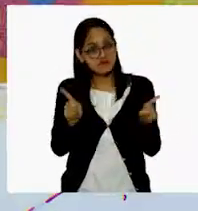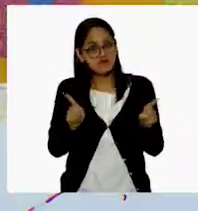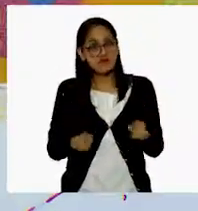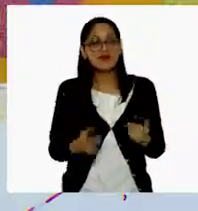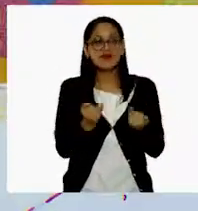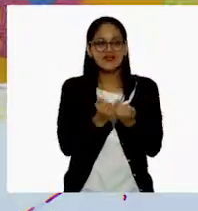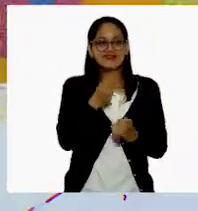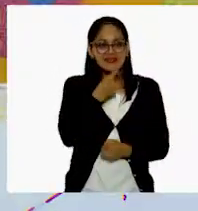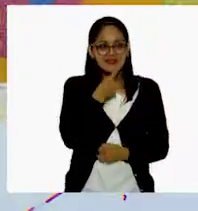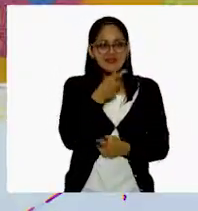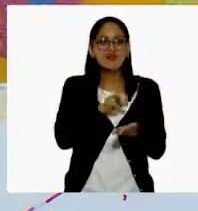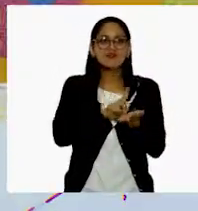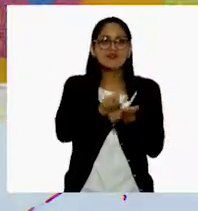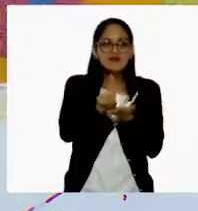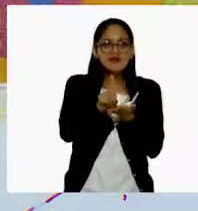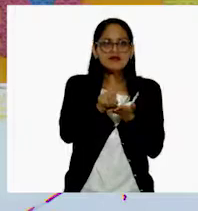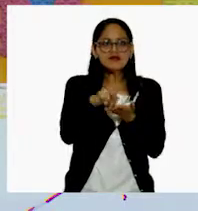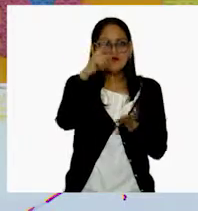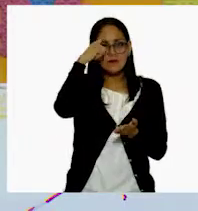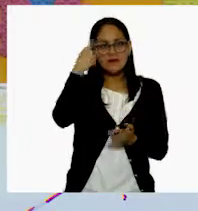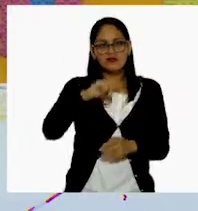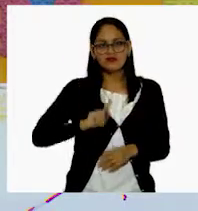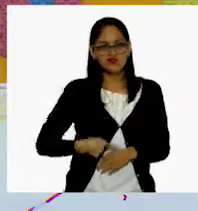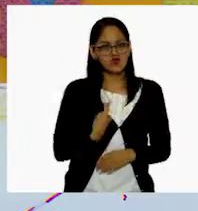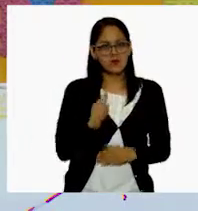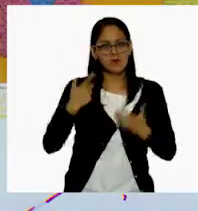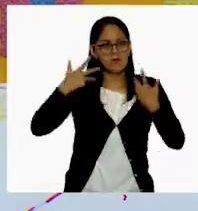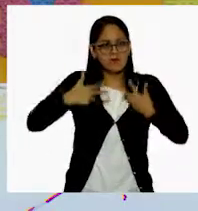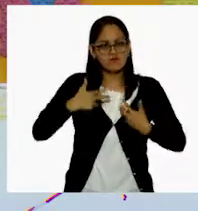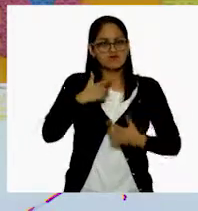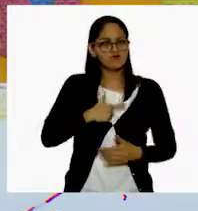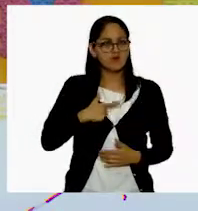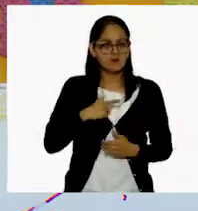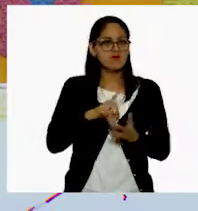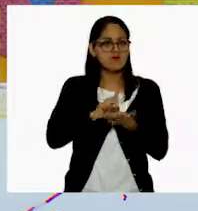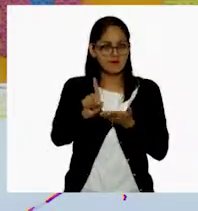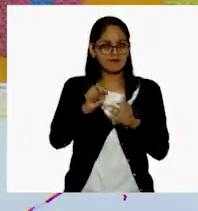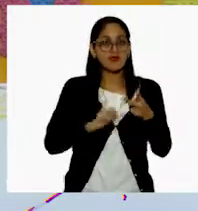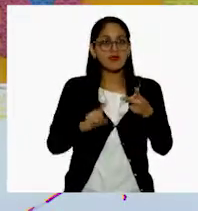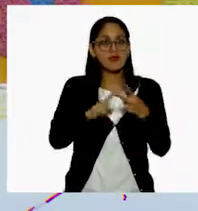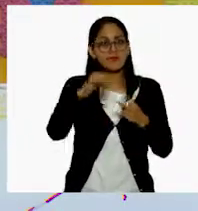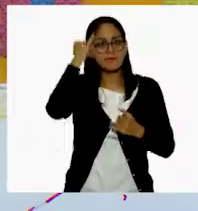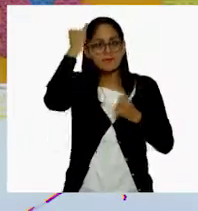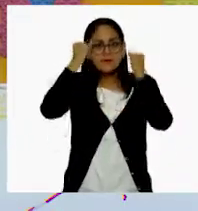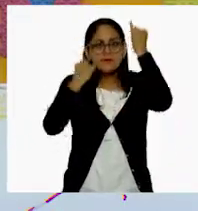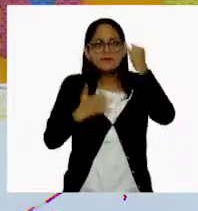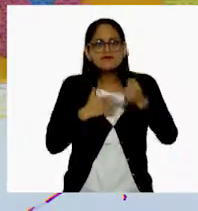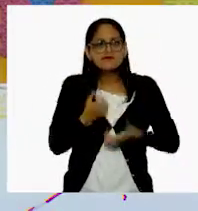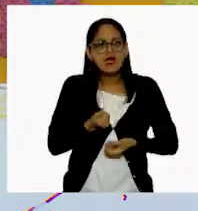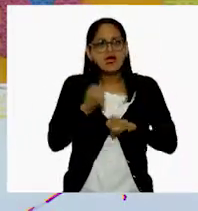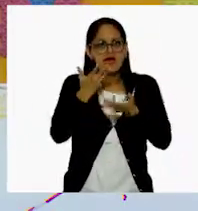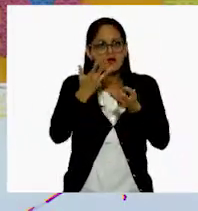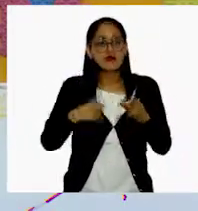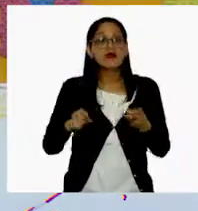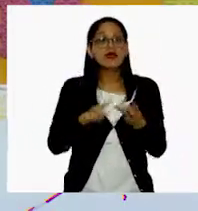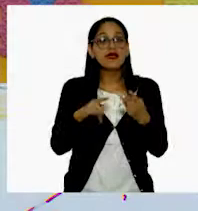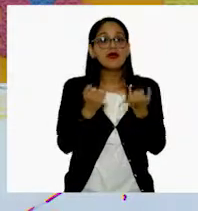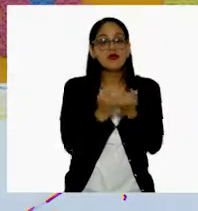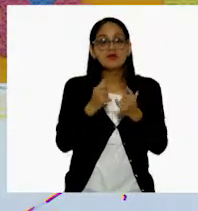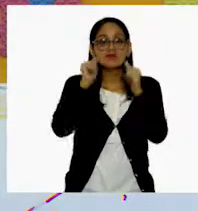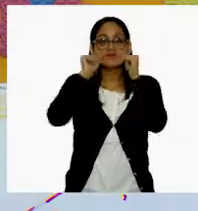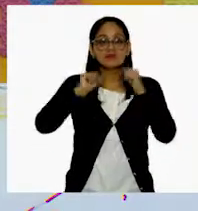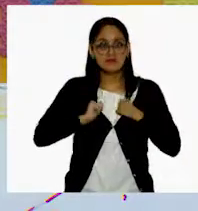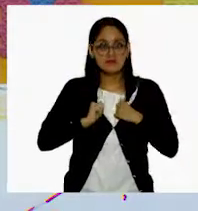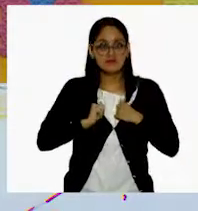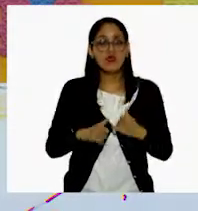niñas y los niños tenemos derecho a ser como somos, a expresar nuestras ideas y sentimientos y a que nos escuchen y a